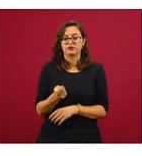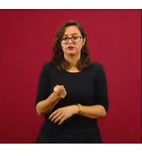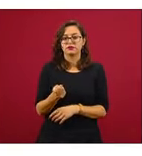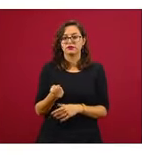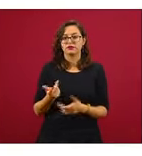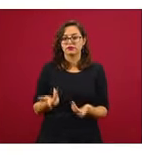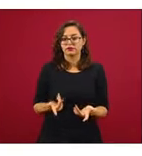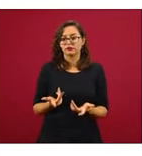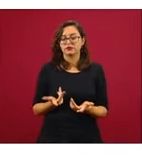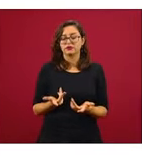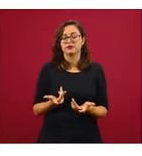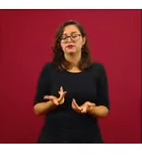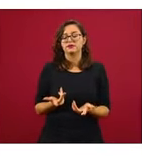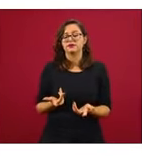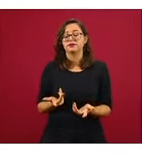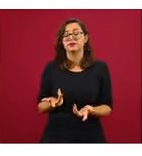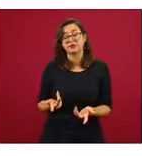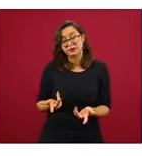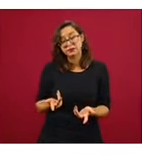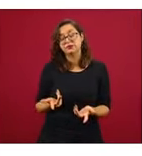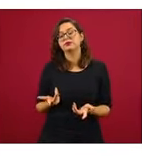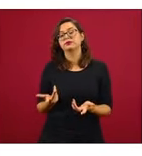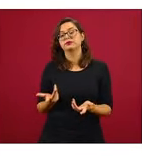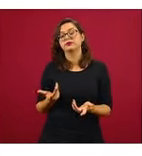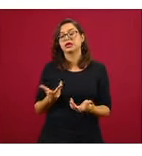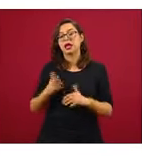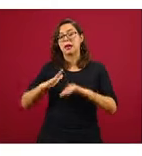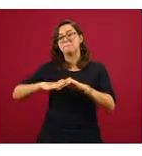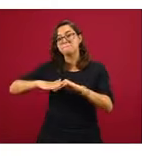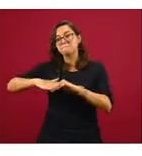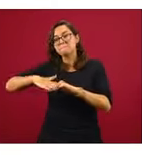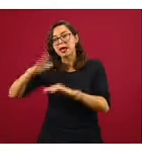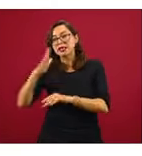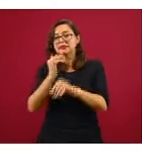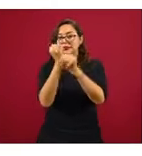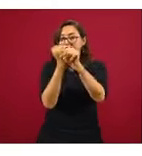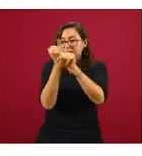mayor a la base que tomó la fuente, que es